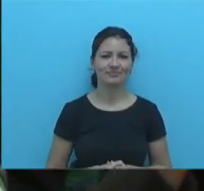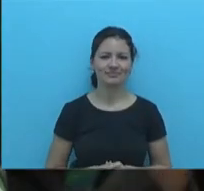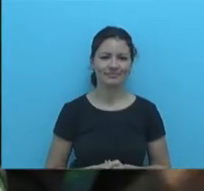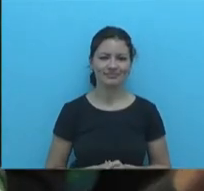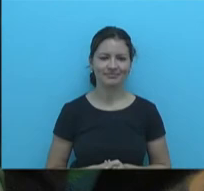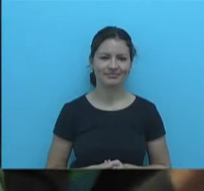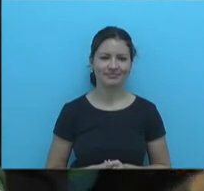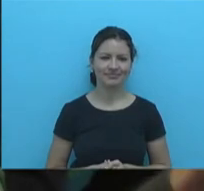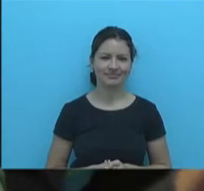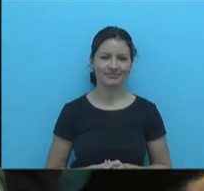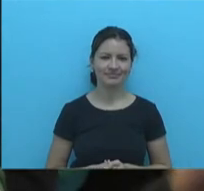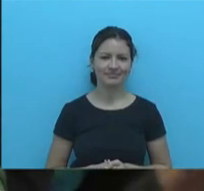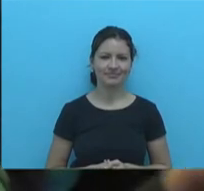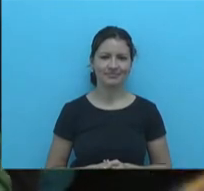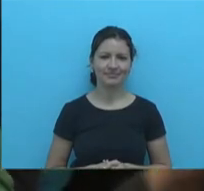faltan.